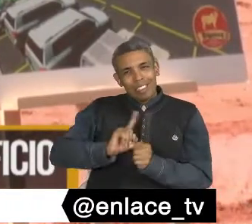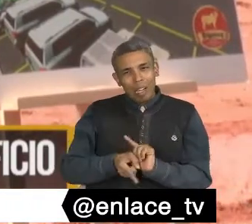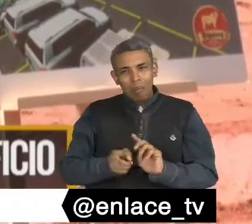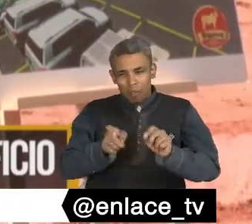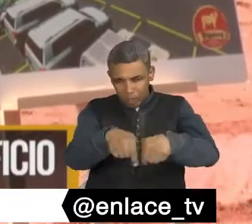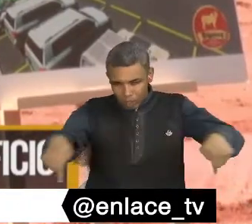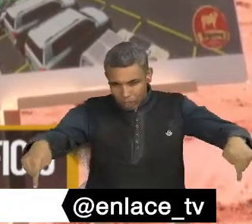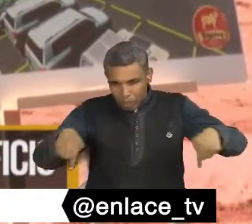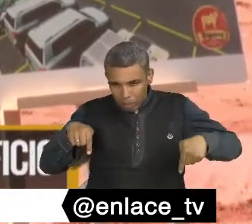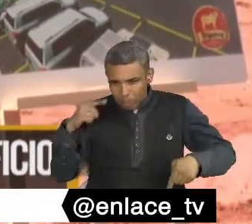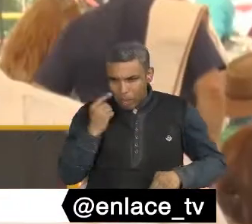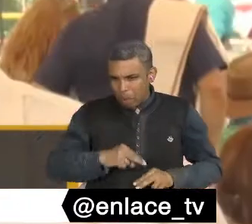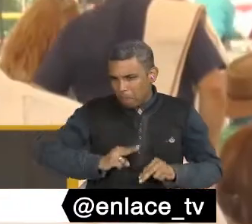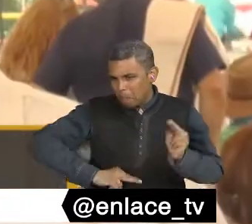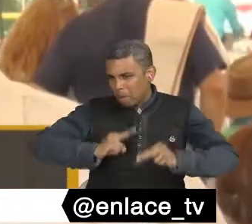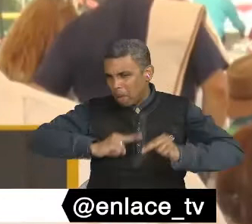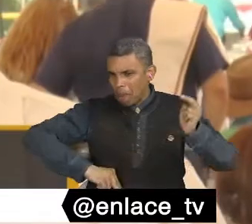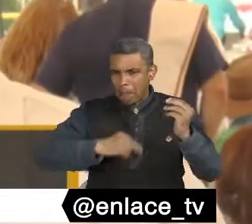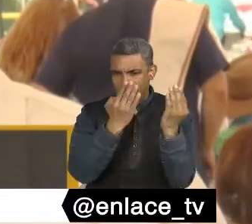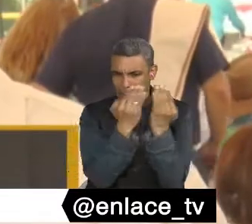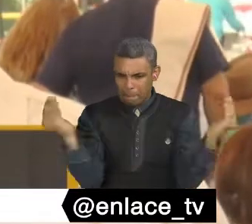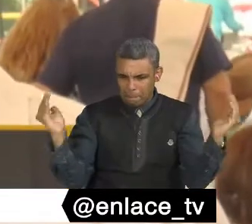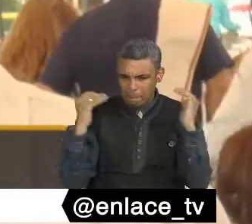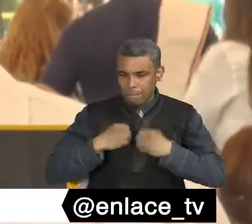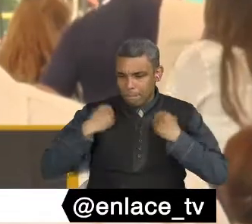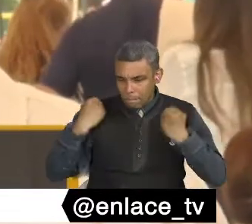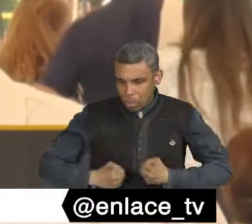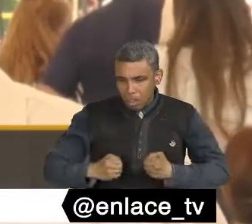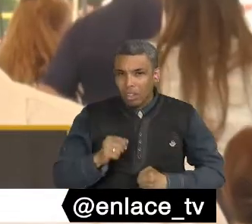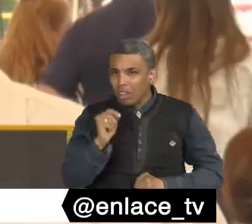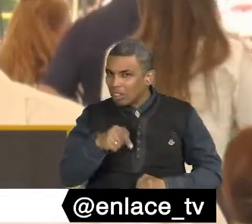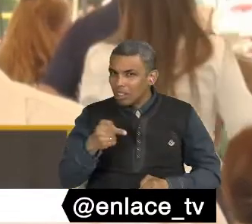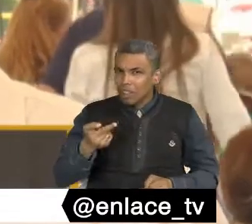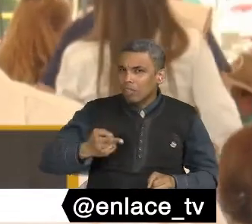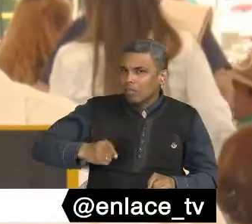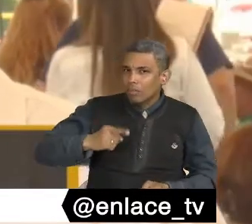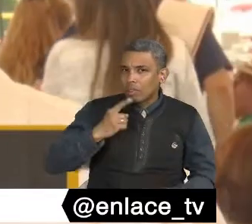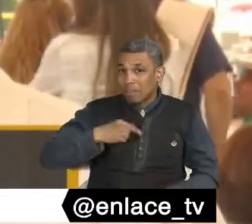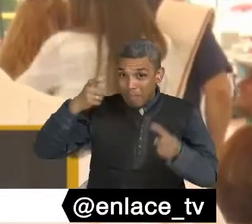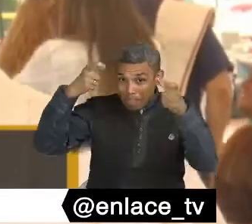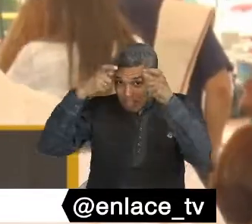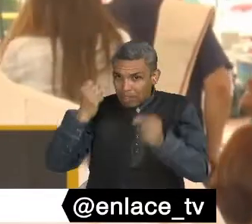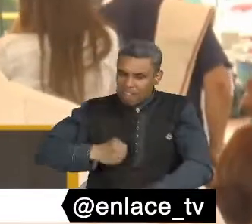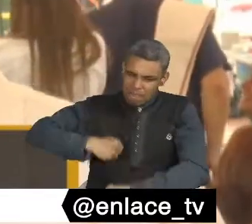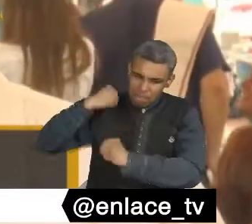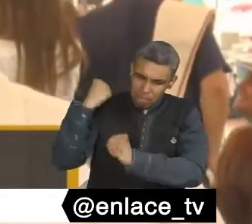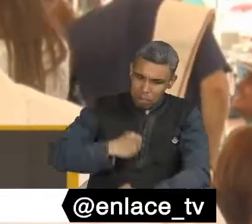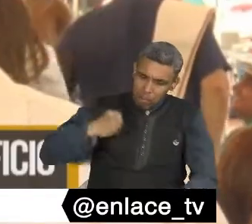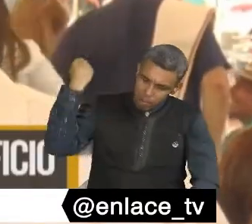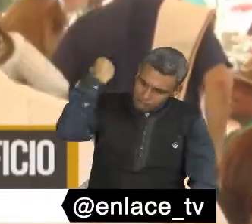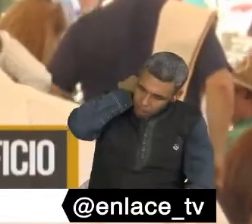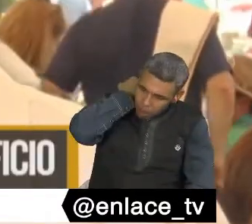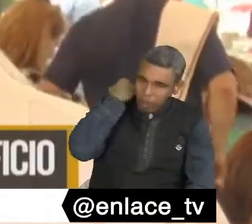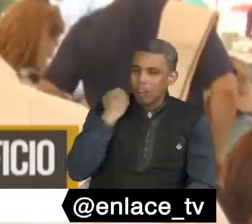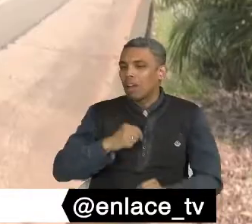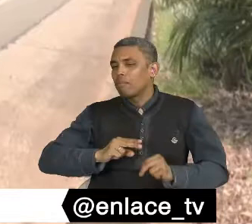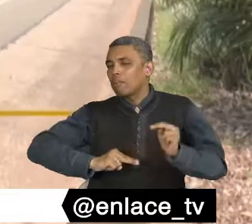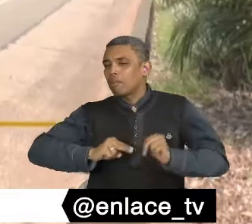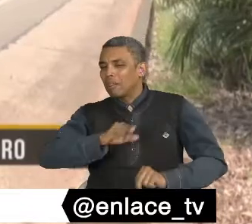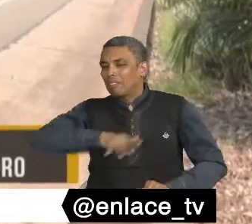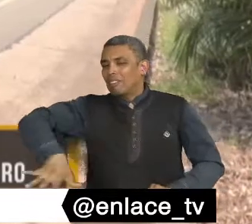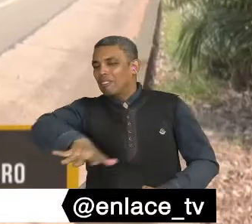sí sentamos cabeza y nos ponemos manos a la obra. Es cuando empezamos a mirar dónde podemos construir y encontramos que este es el sitio